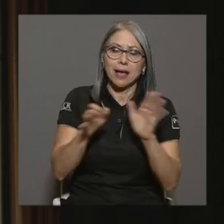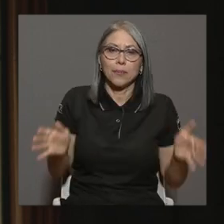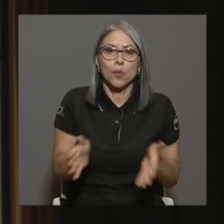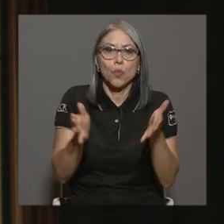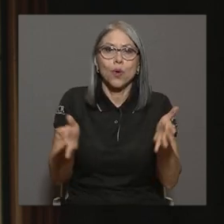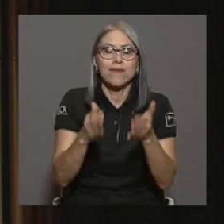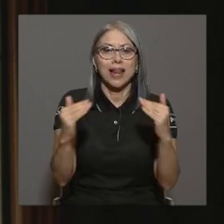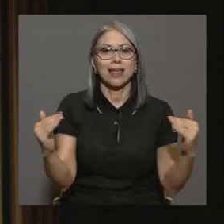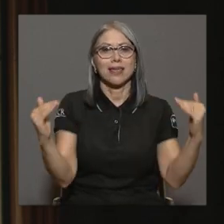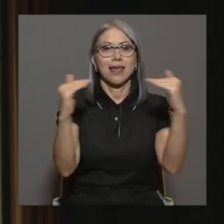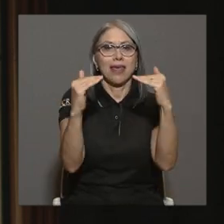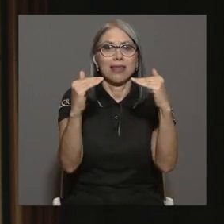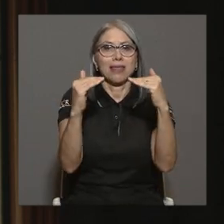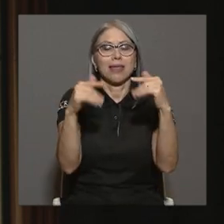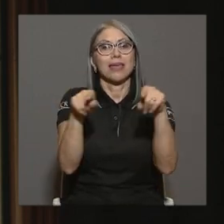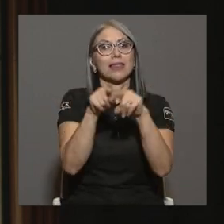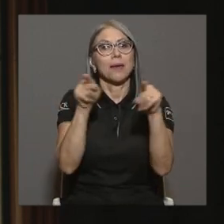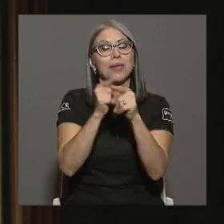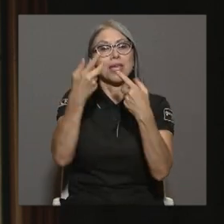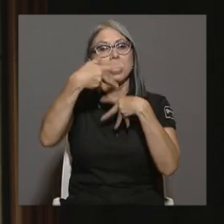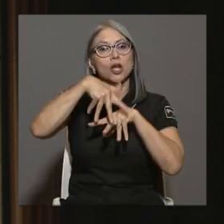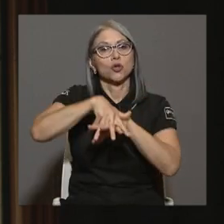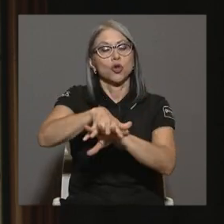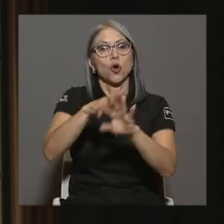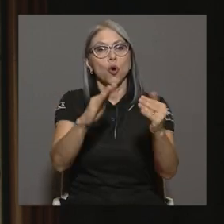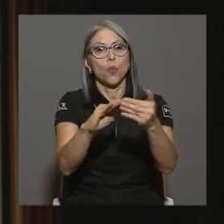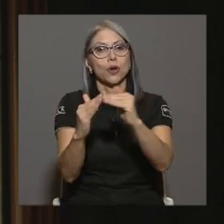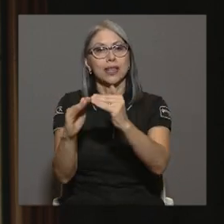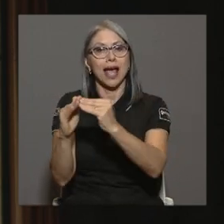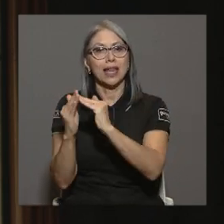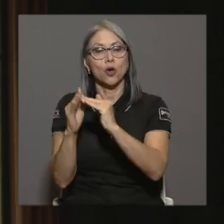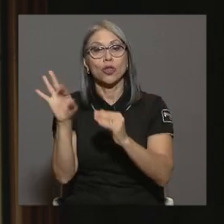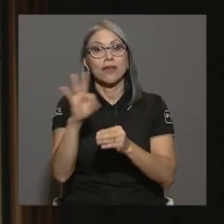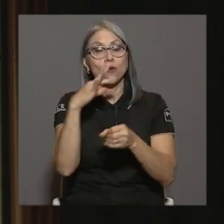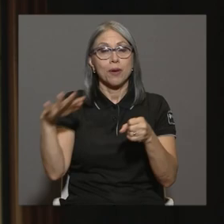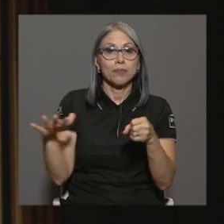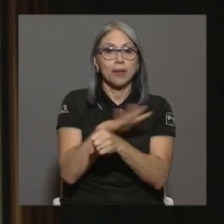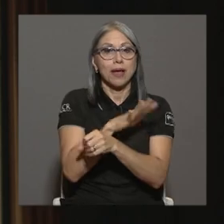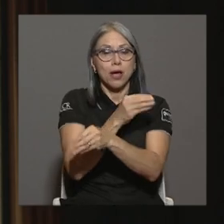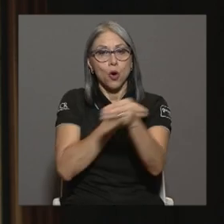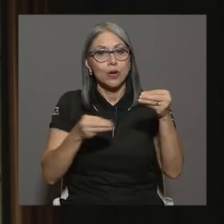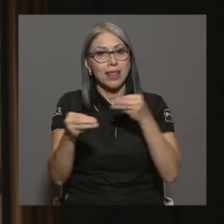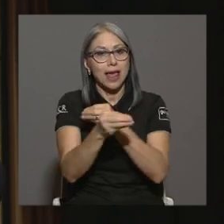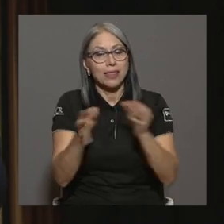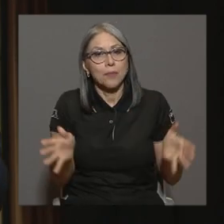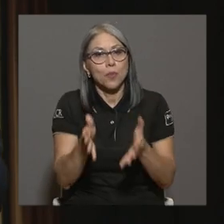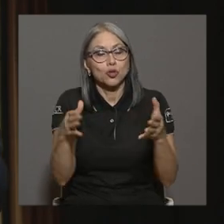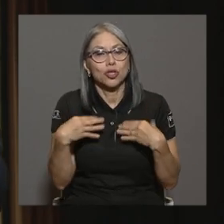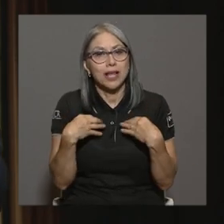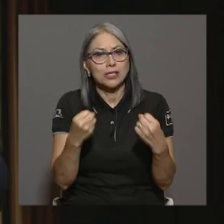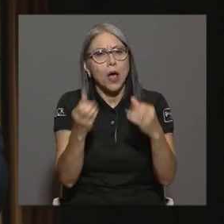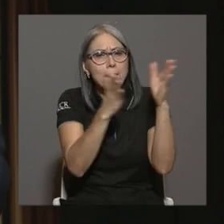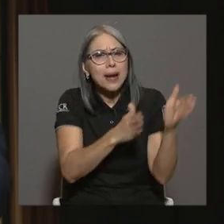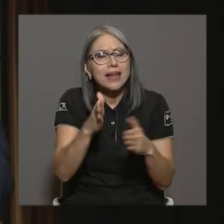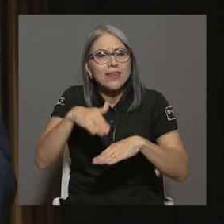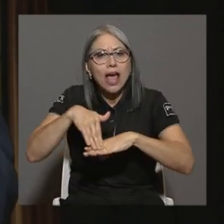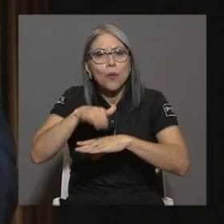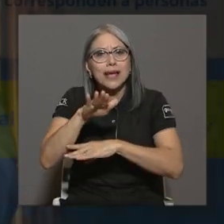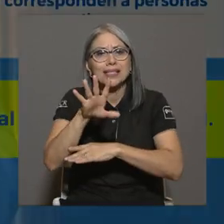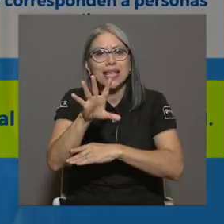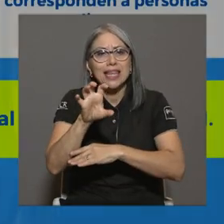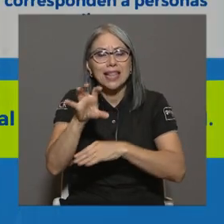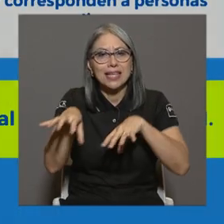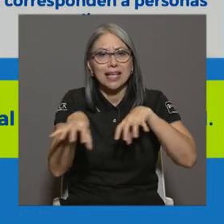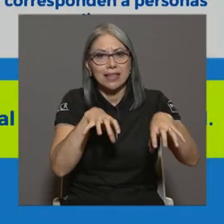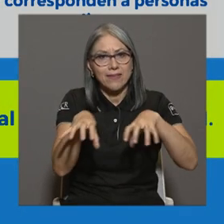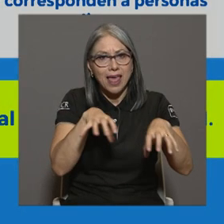inclusión comunitaria. En términos absolutos, la Unidad de Promoción de la Salud ha planificado más de 500